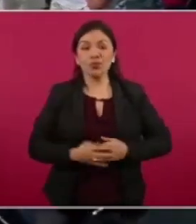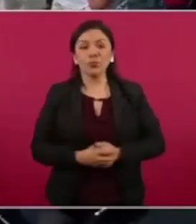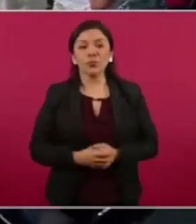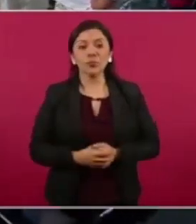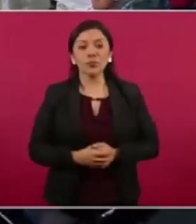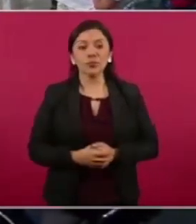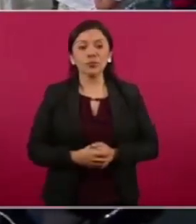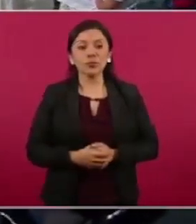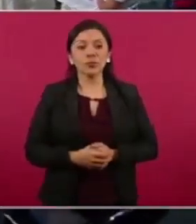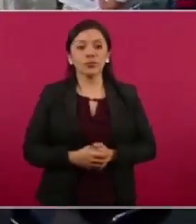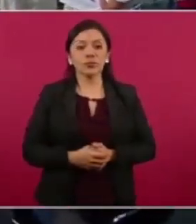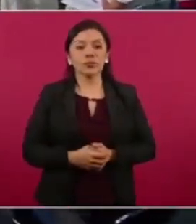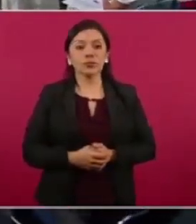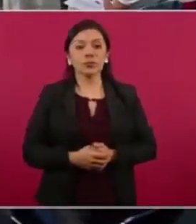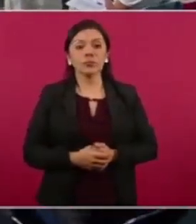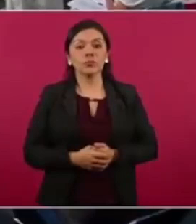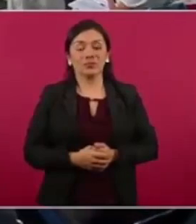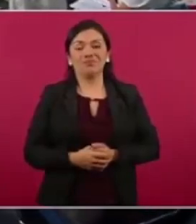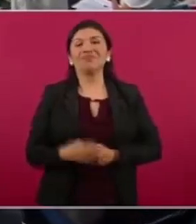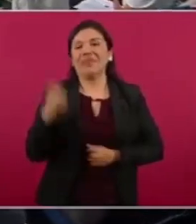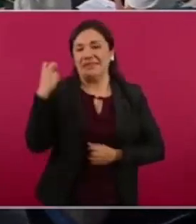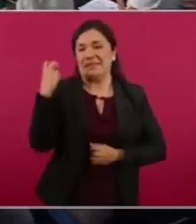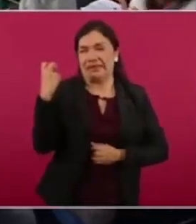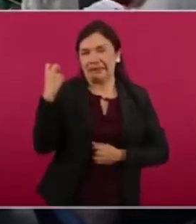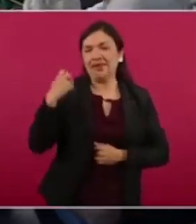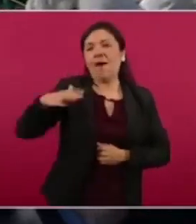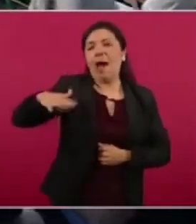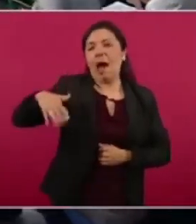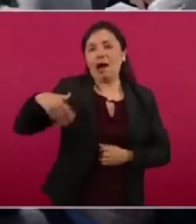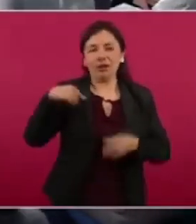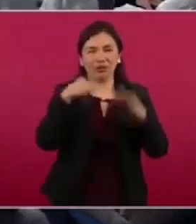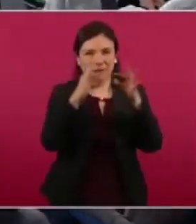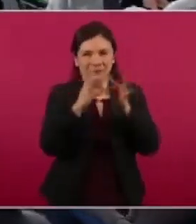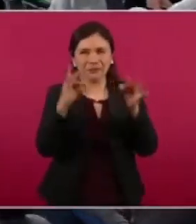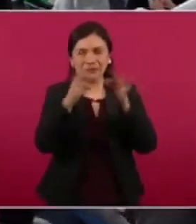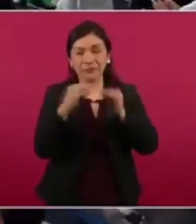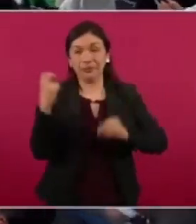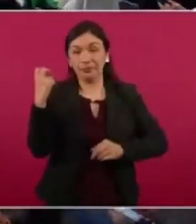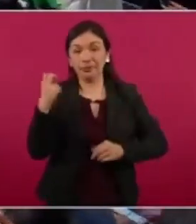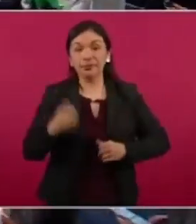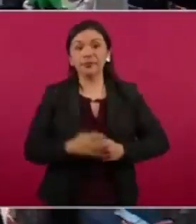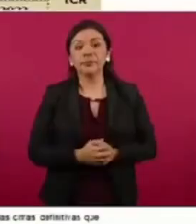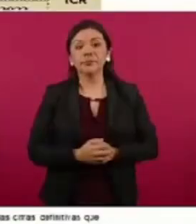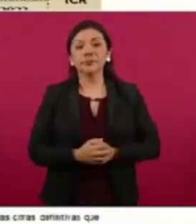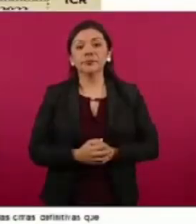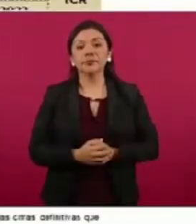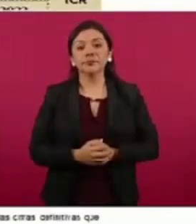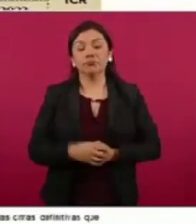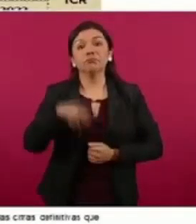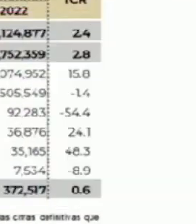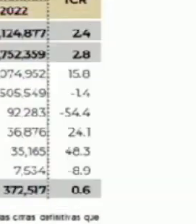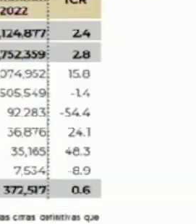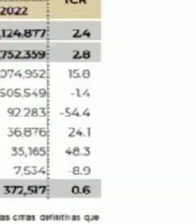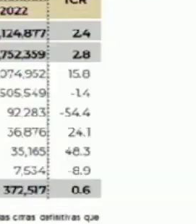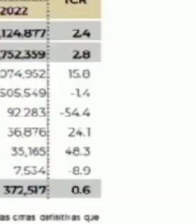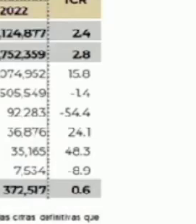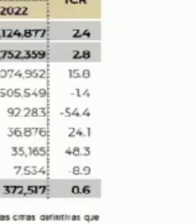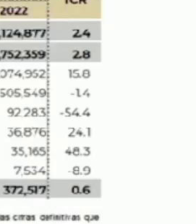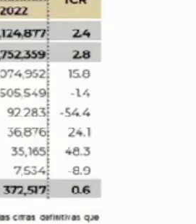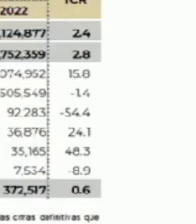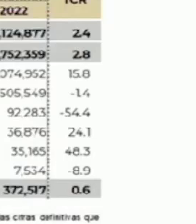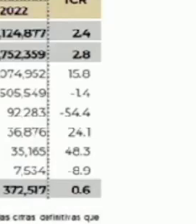Miren, esto es lo que nos da la fortaleza, y agradecerle a la gente,